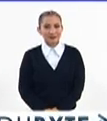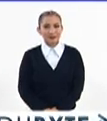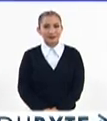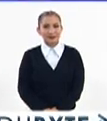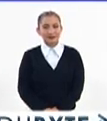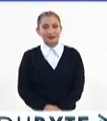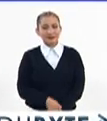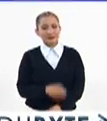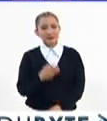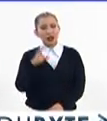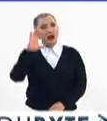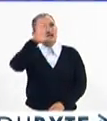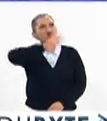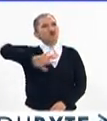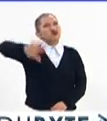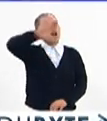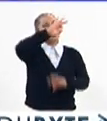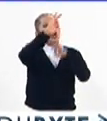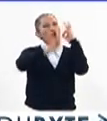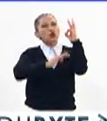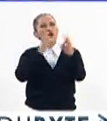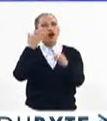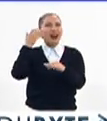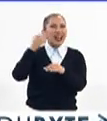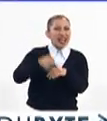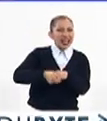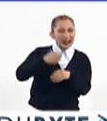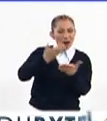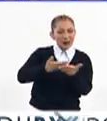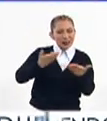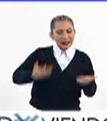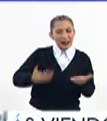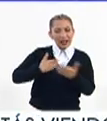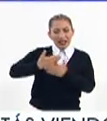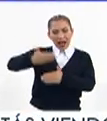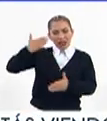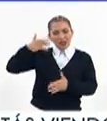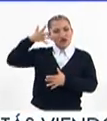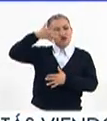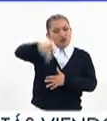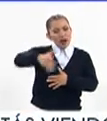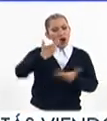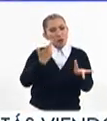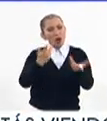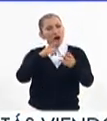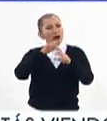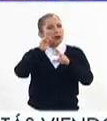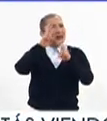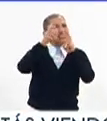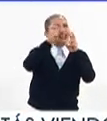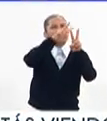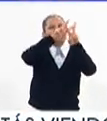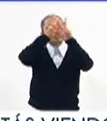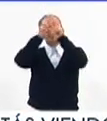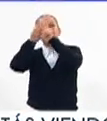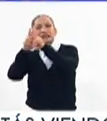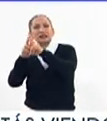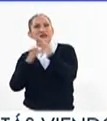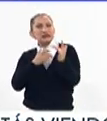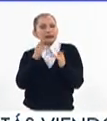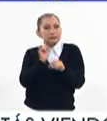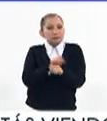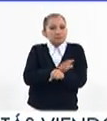Cosmos es todo lo que es, todo lo que fue y todo lo que será. Nuestras más ligeras contemplaciones del cosmos nos